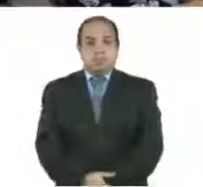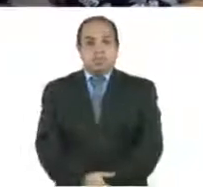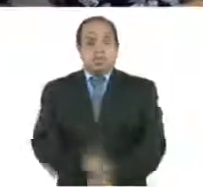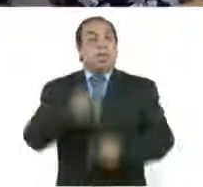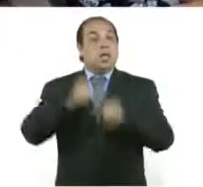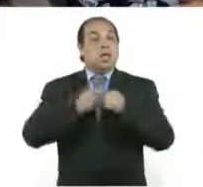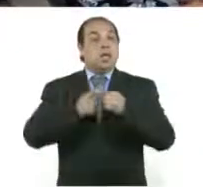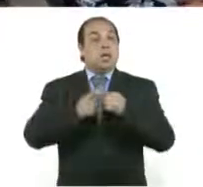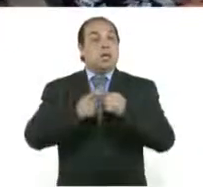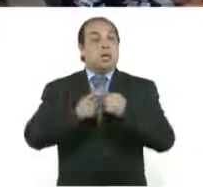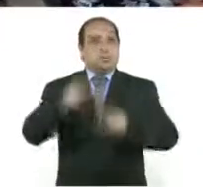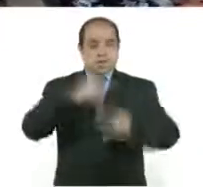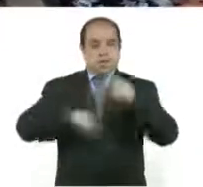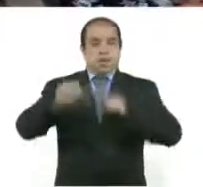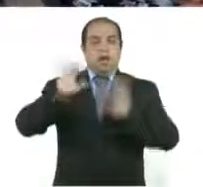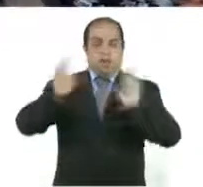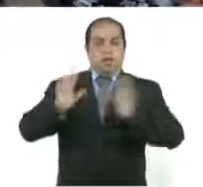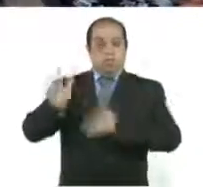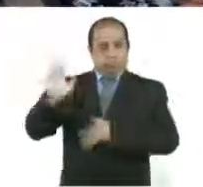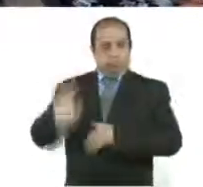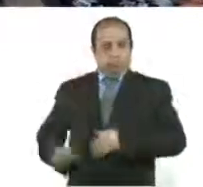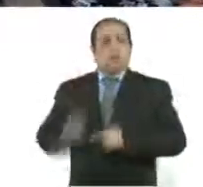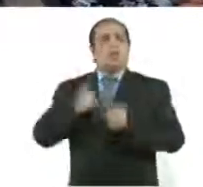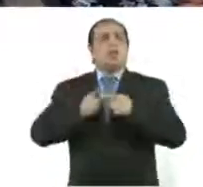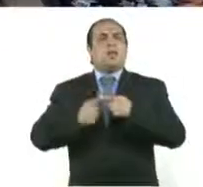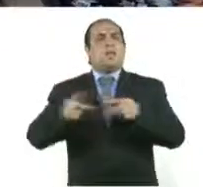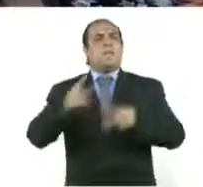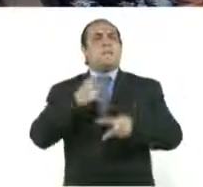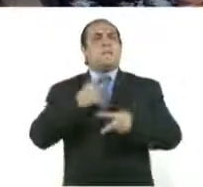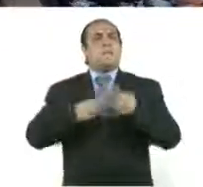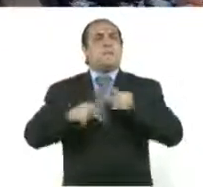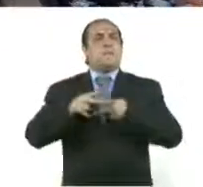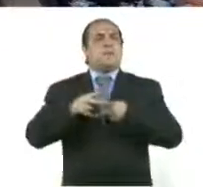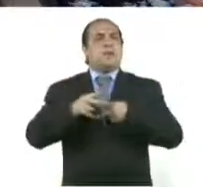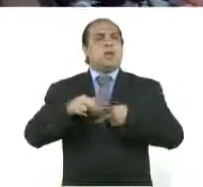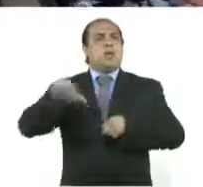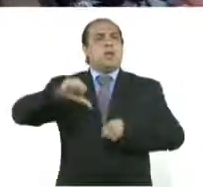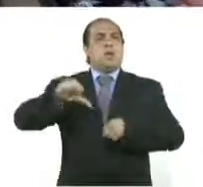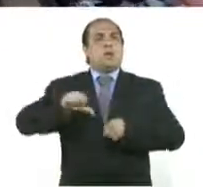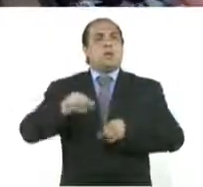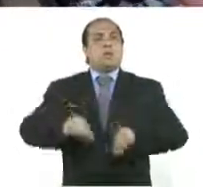¿Quién de los que están, bájenla? ¿Quién de los que están aquí vive en otro estado de la República?